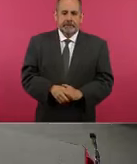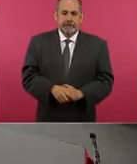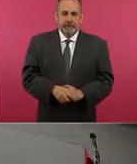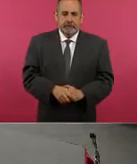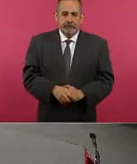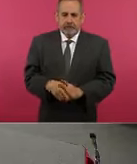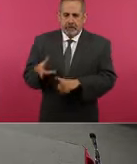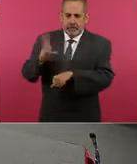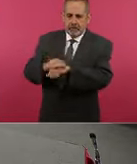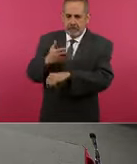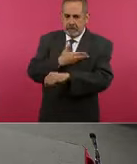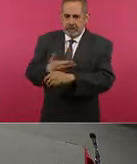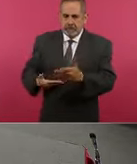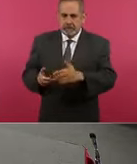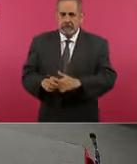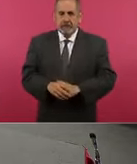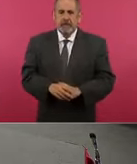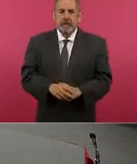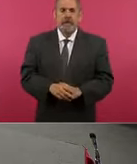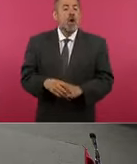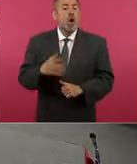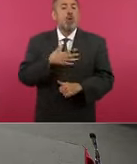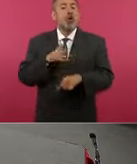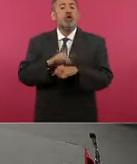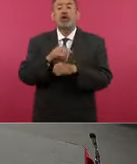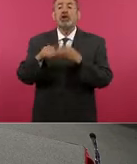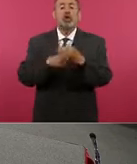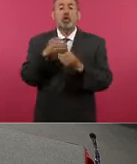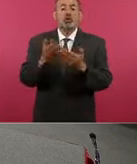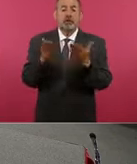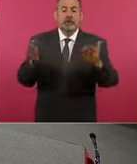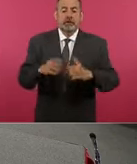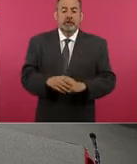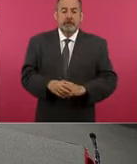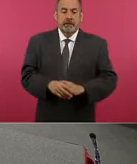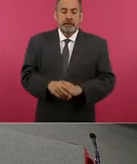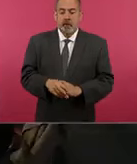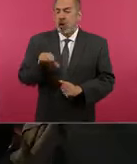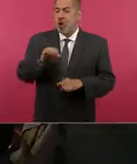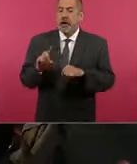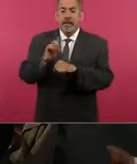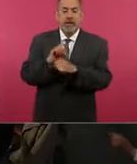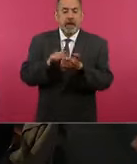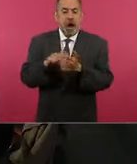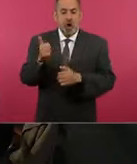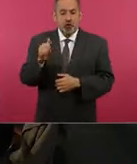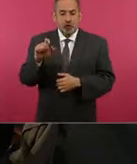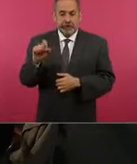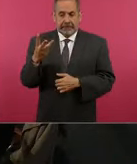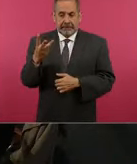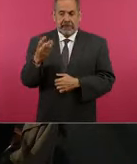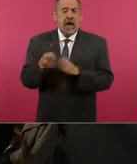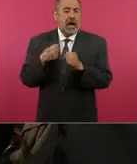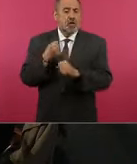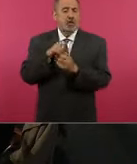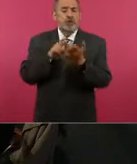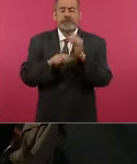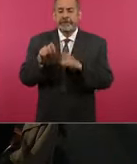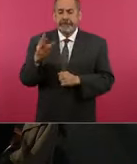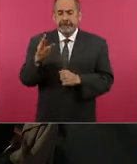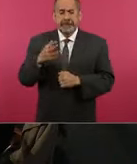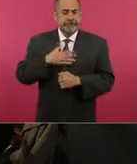Con su permiso, señor presidente. Buenos días a todas, a todos. Hoy es 23 de agosto de 2023 y